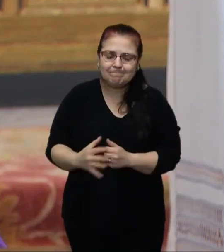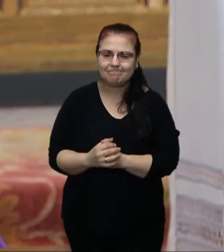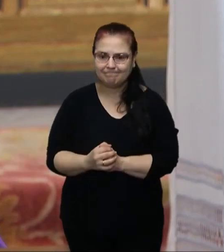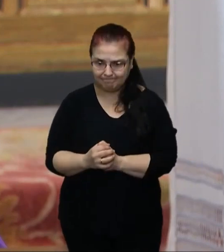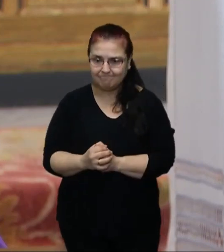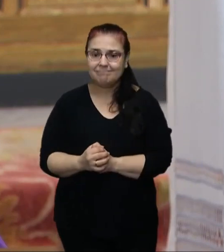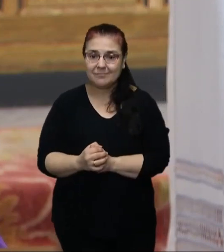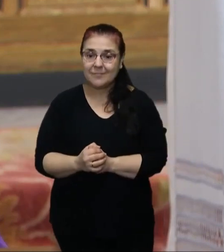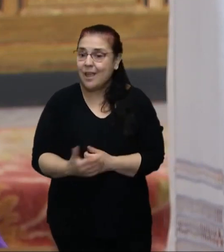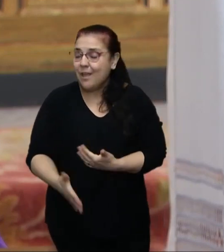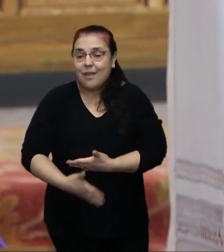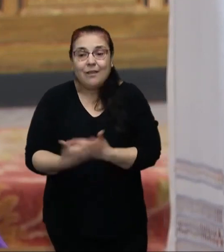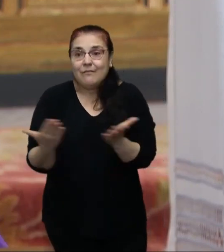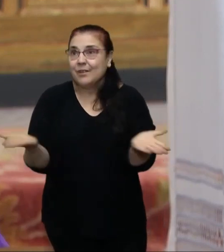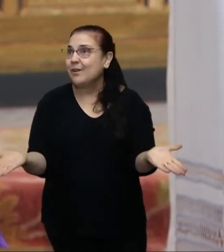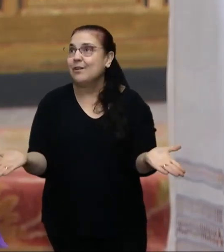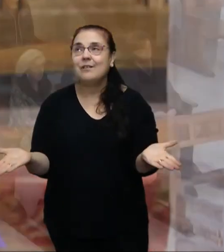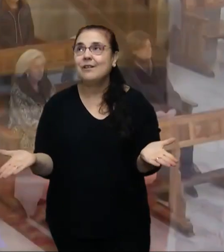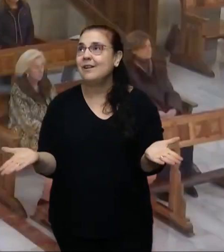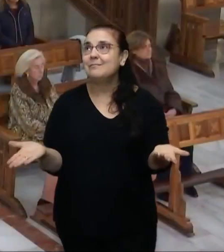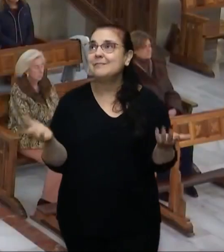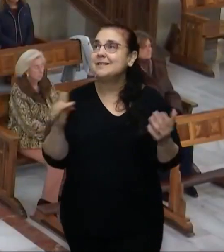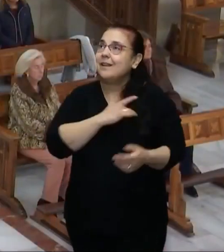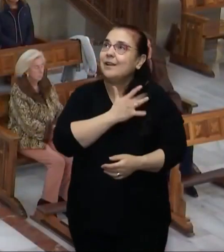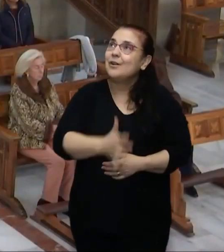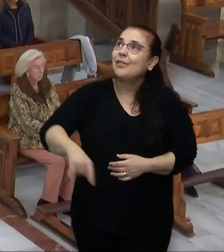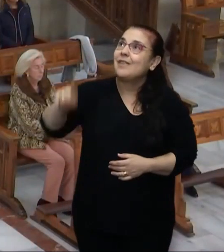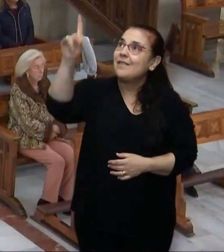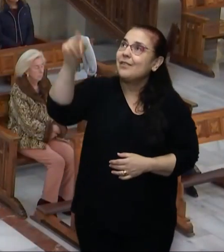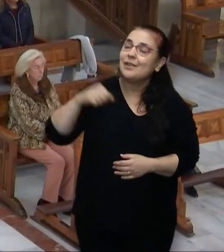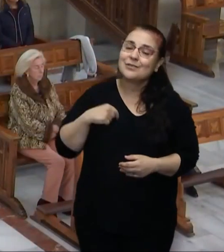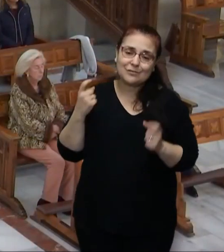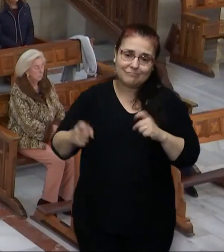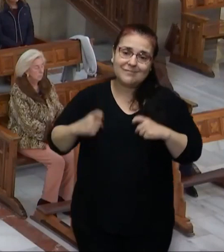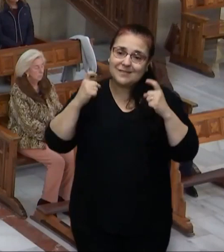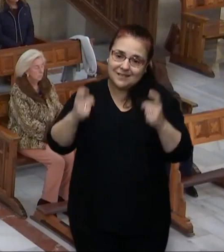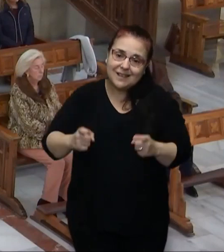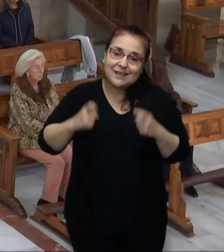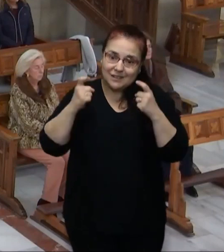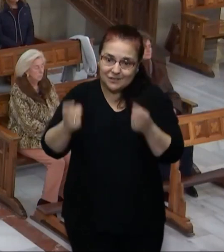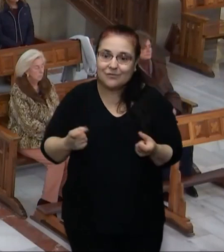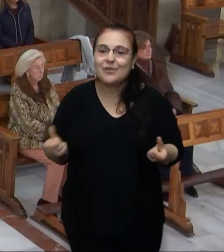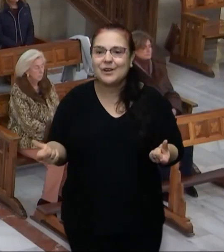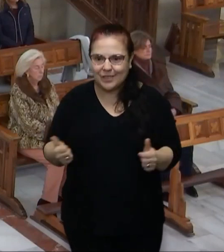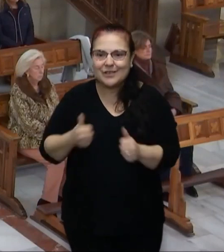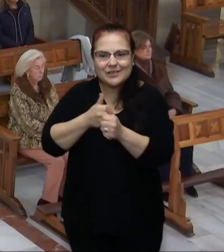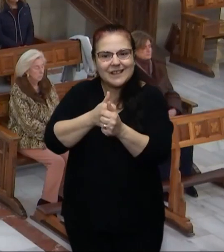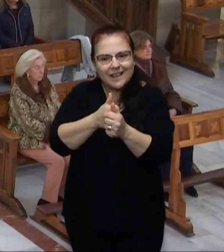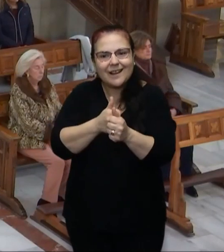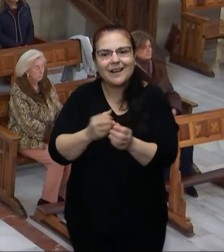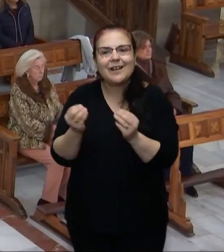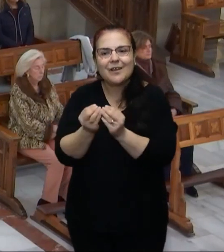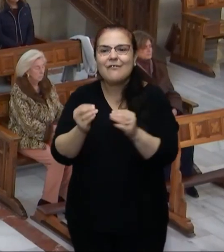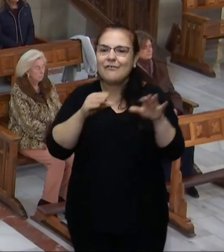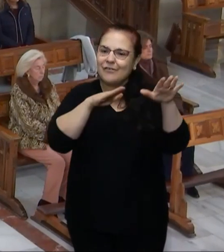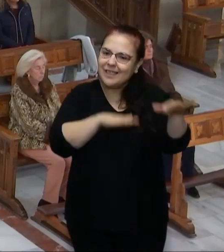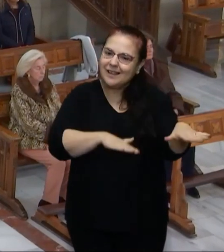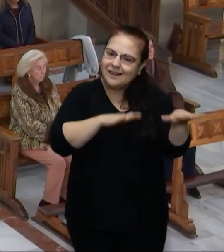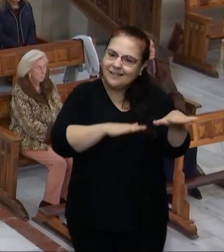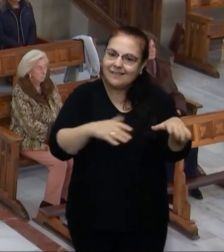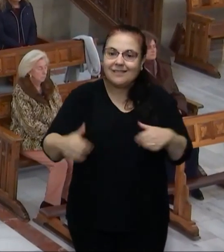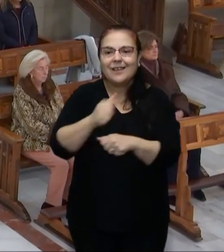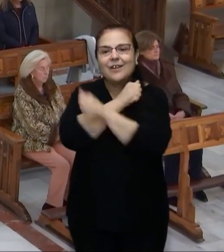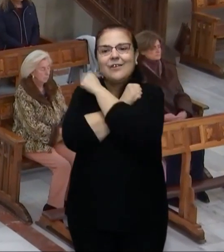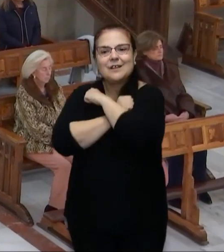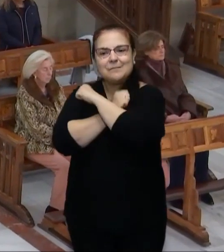fiándonos en la misericordia de Dios y nuestro esfuerzo por tratar de seguirle con fidelidad, con la esperanza